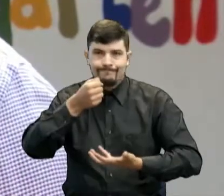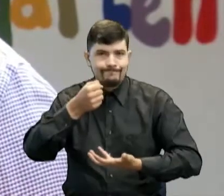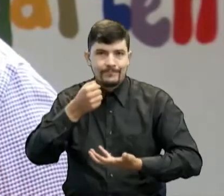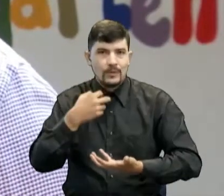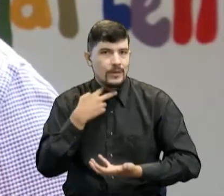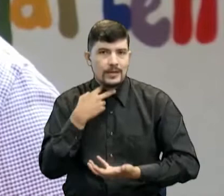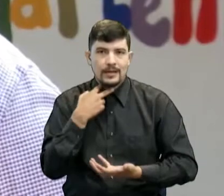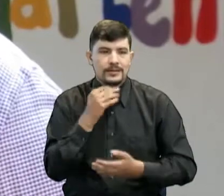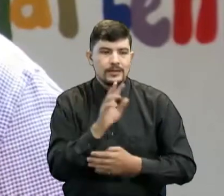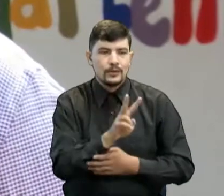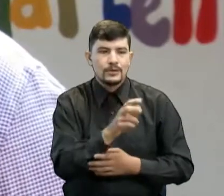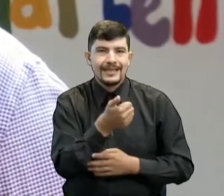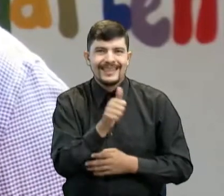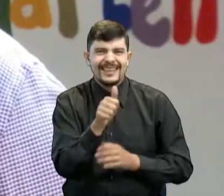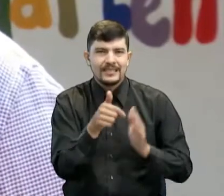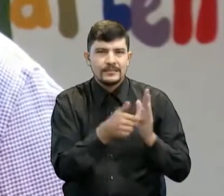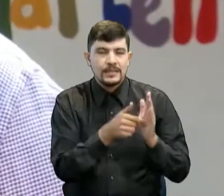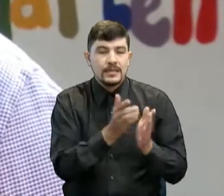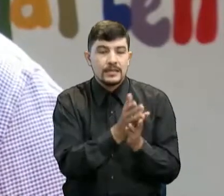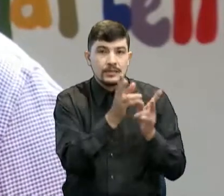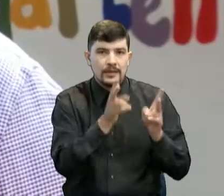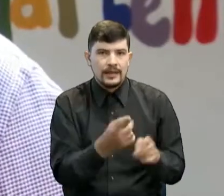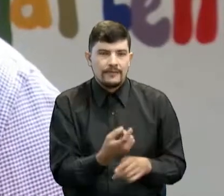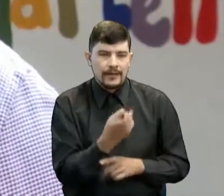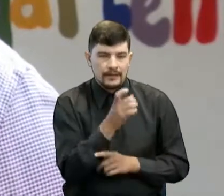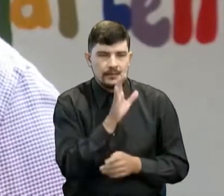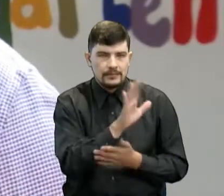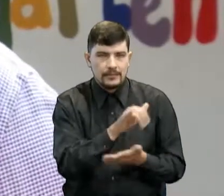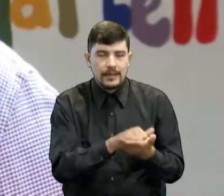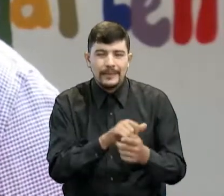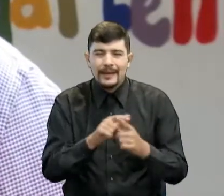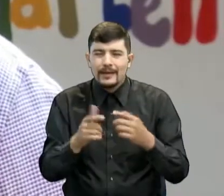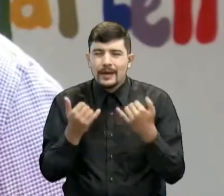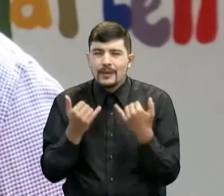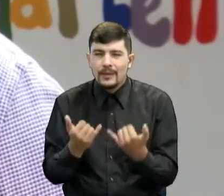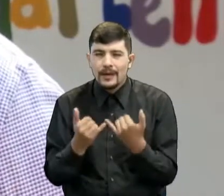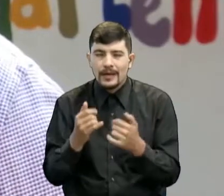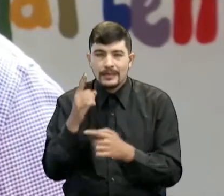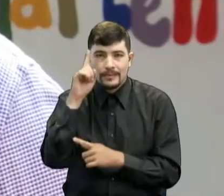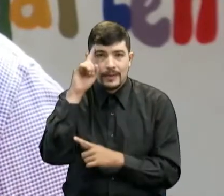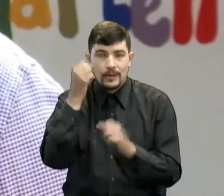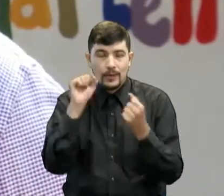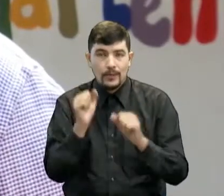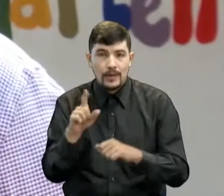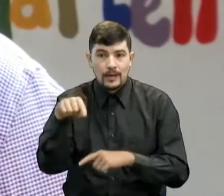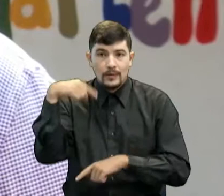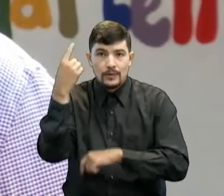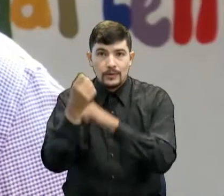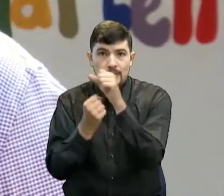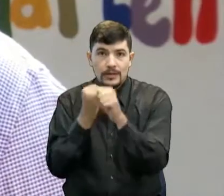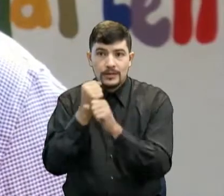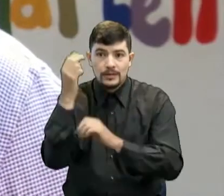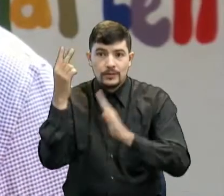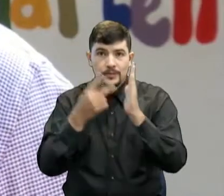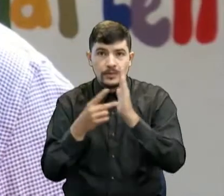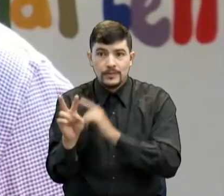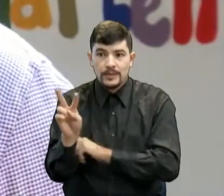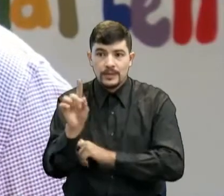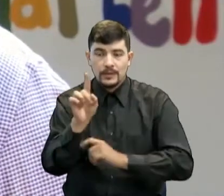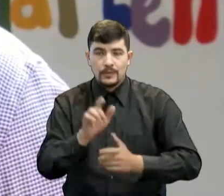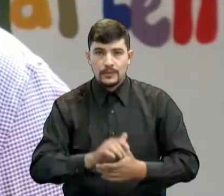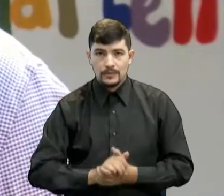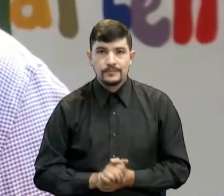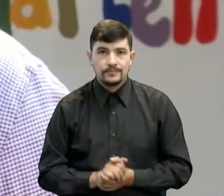Por otro lado, nos preocupa la situación del año 2021, porque los padres de familia no solo van a llegar